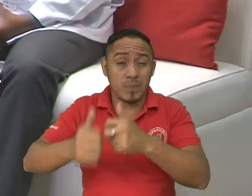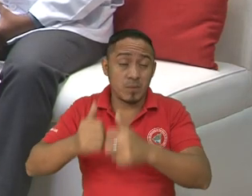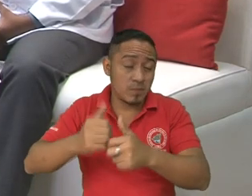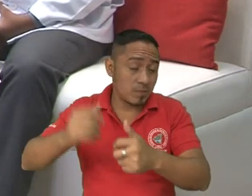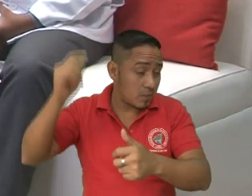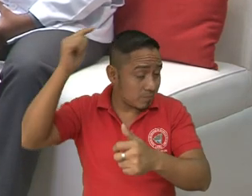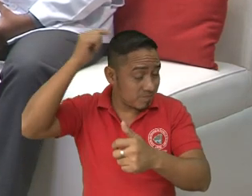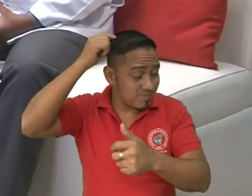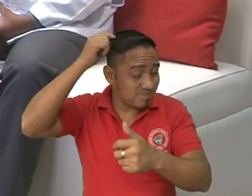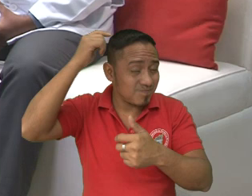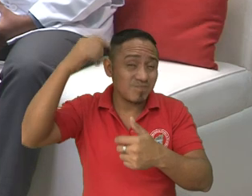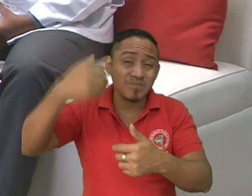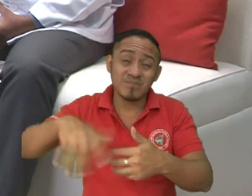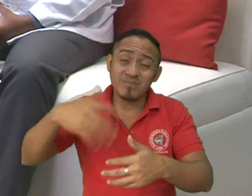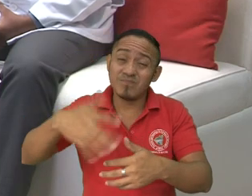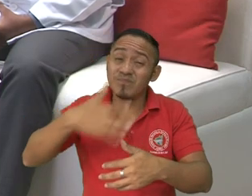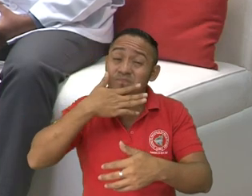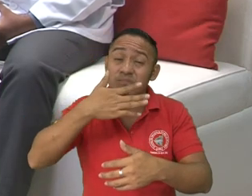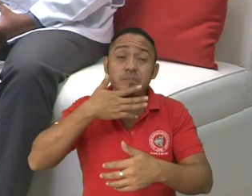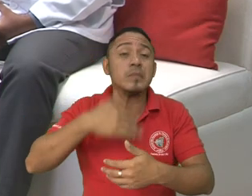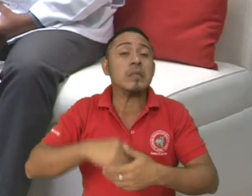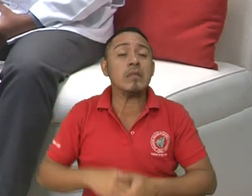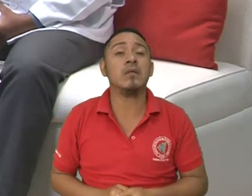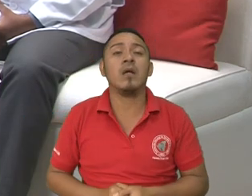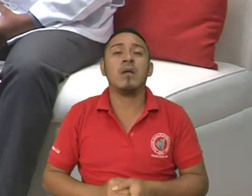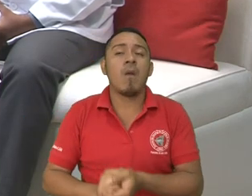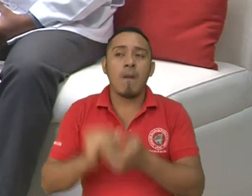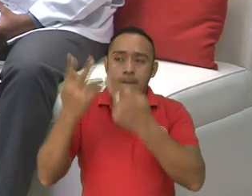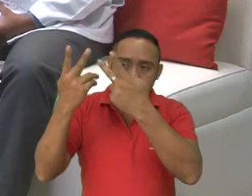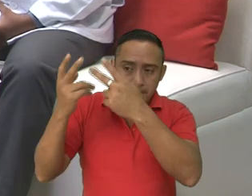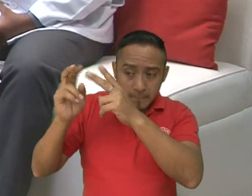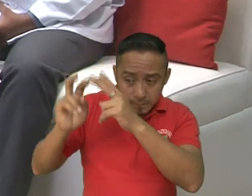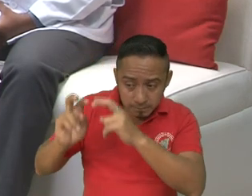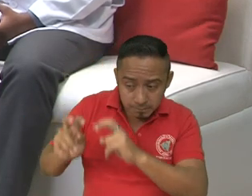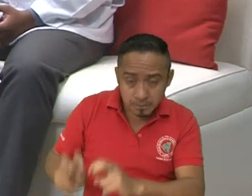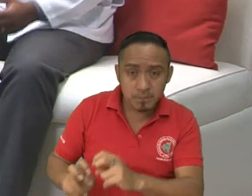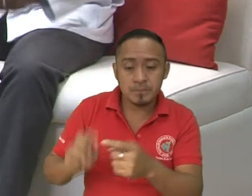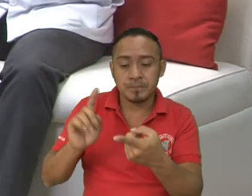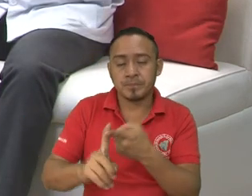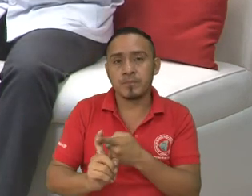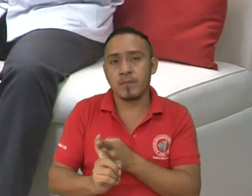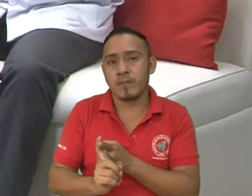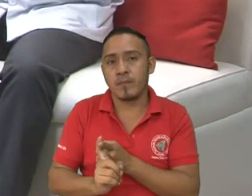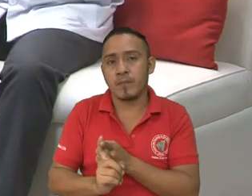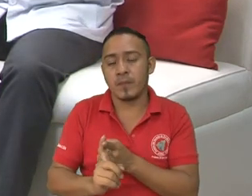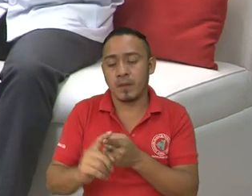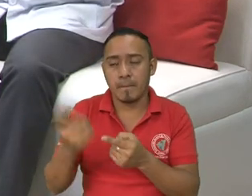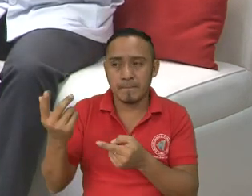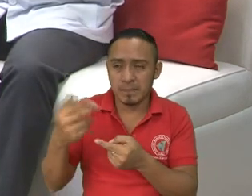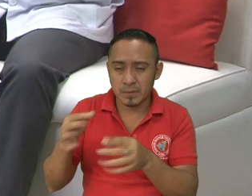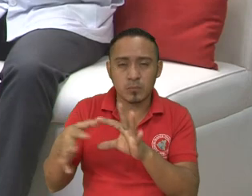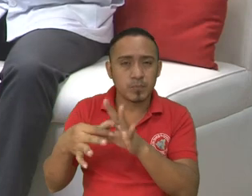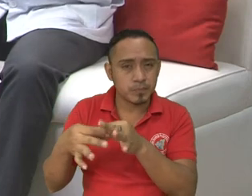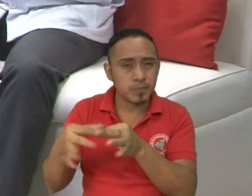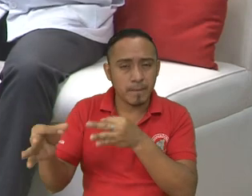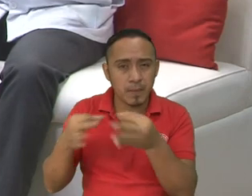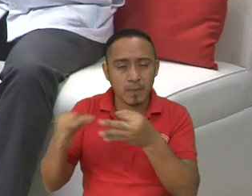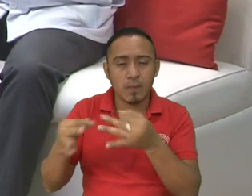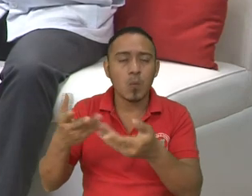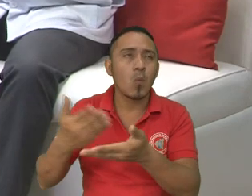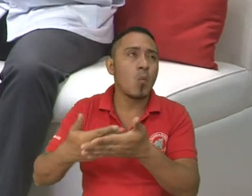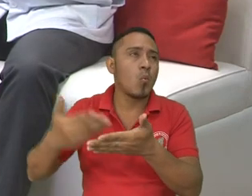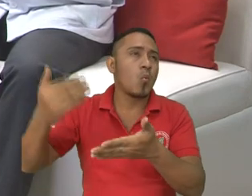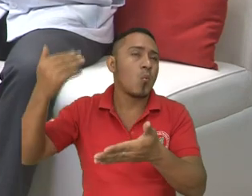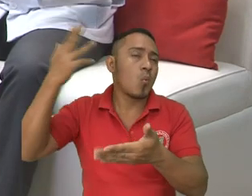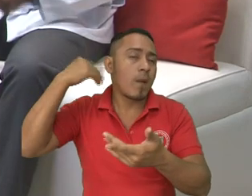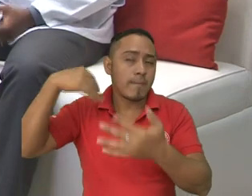muy grande. Entonces, ¿qué? El diagnóstico en todas nuestras enfermedades son la historia clínica, el adecuado abordaje,